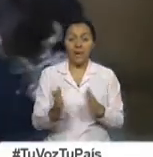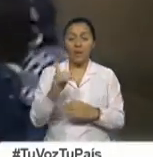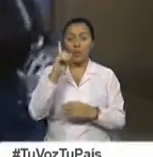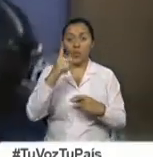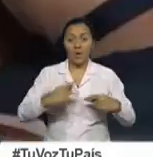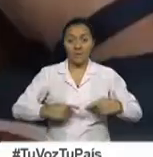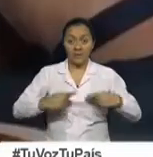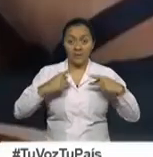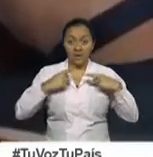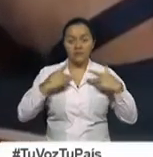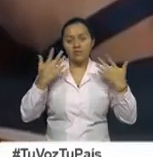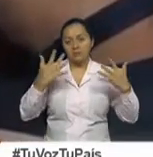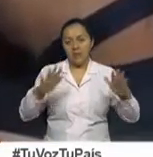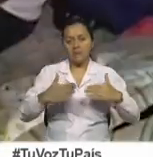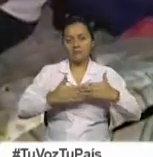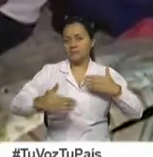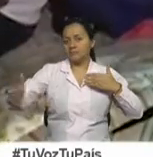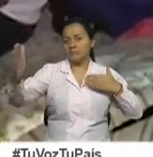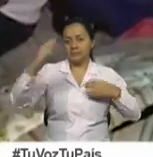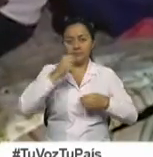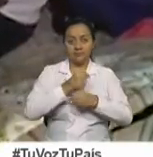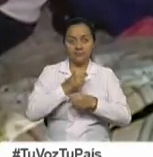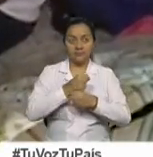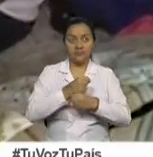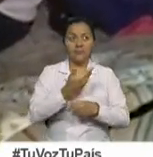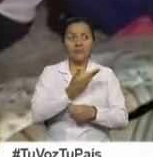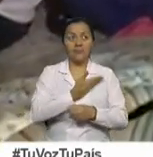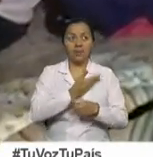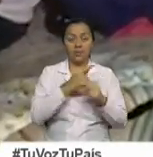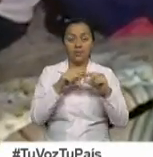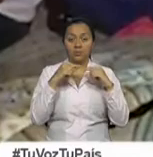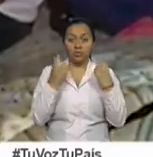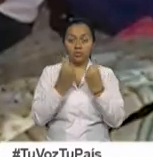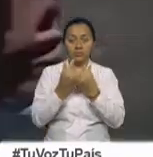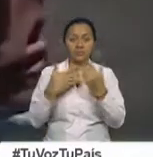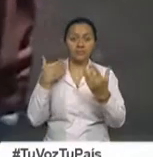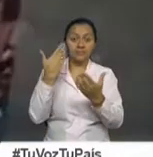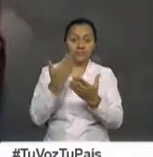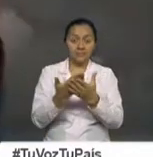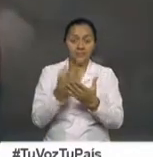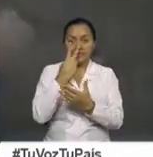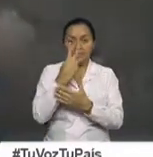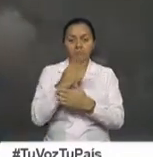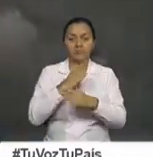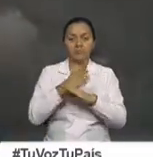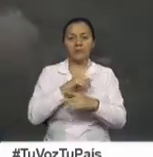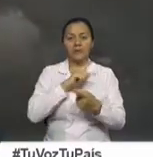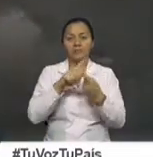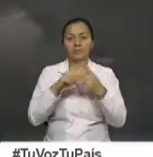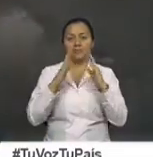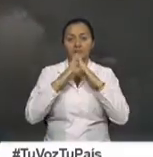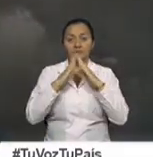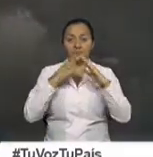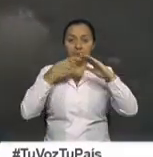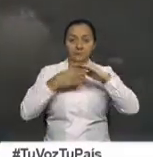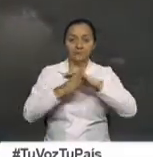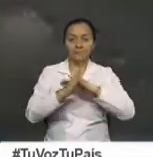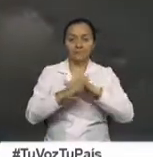Vida está en marcha. Las Manuelas llegarán en los próximos días hasta su casa.